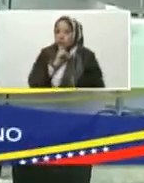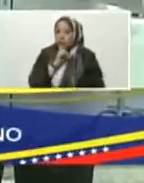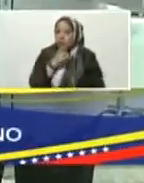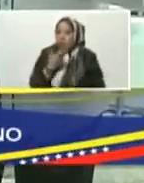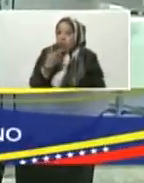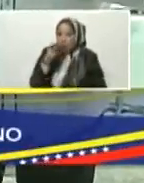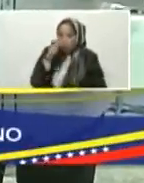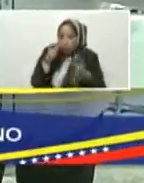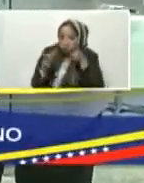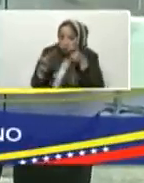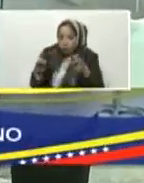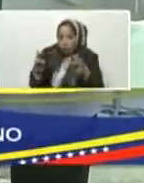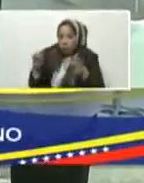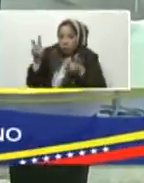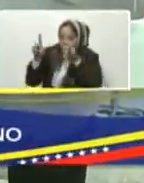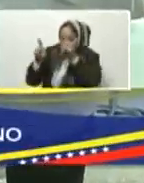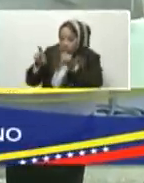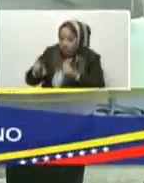paciente,